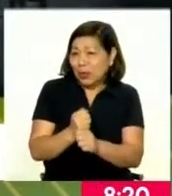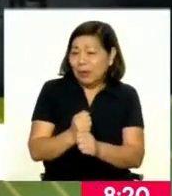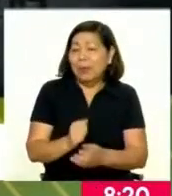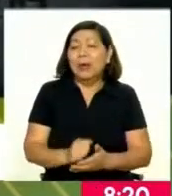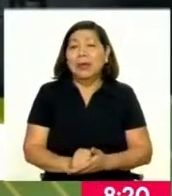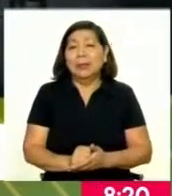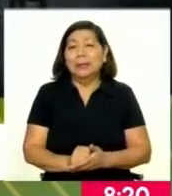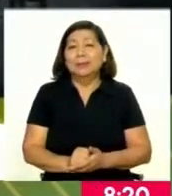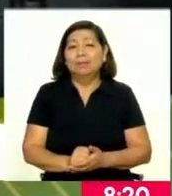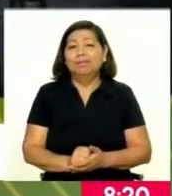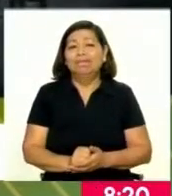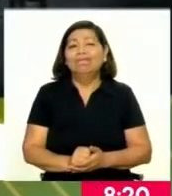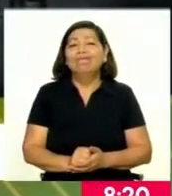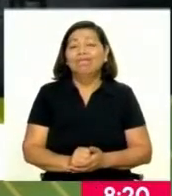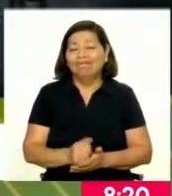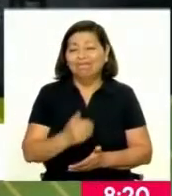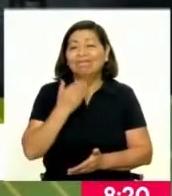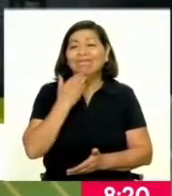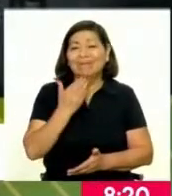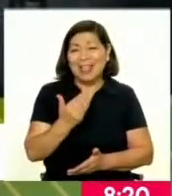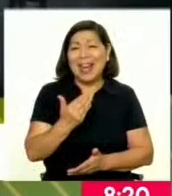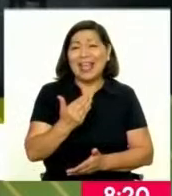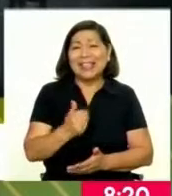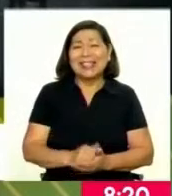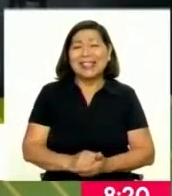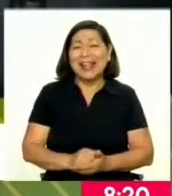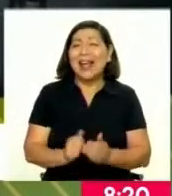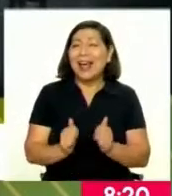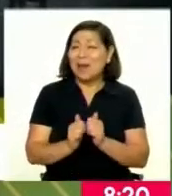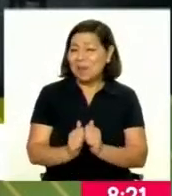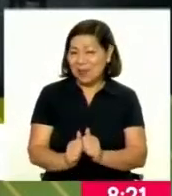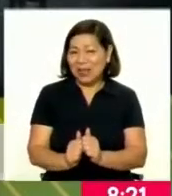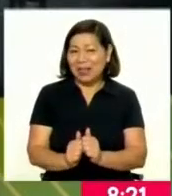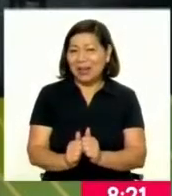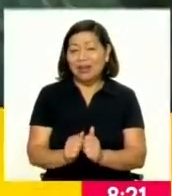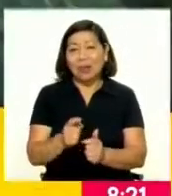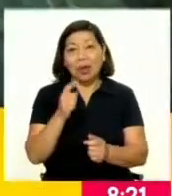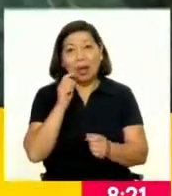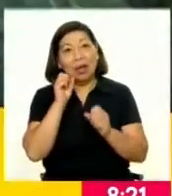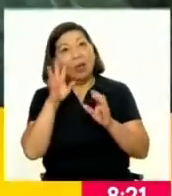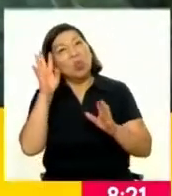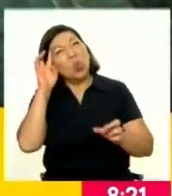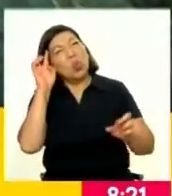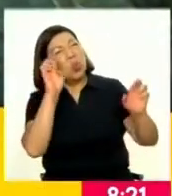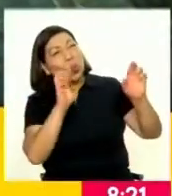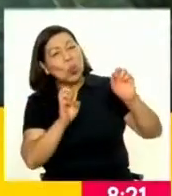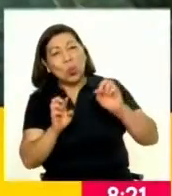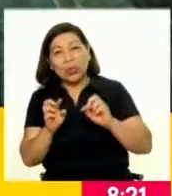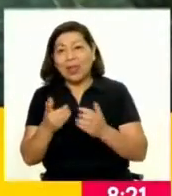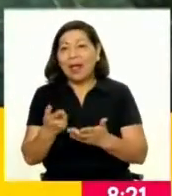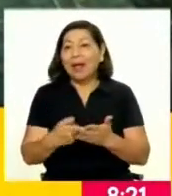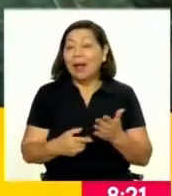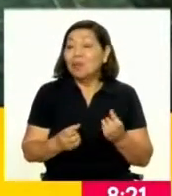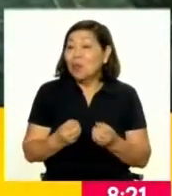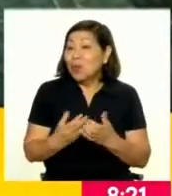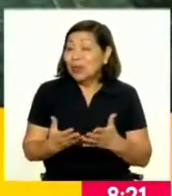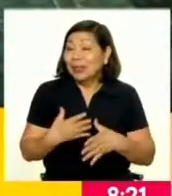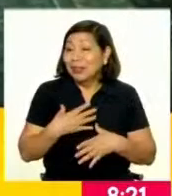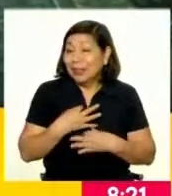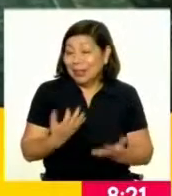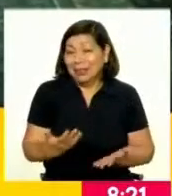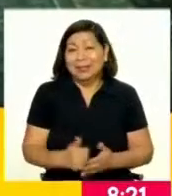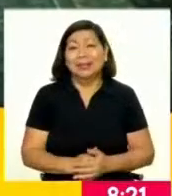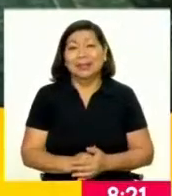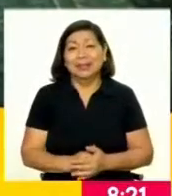de la defensa pública. Muchas gracias por habernos acompañado y haber despejado estas dudas, que sin duda es de mucho interés a